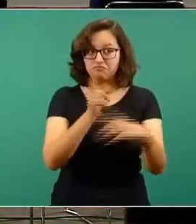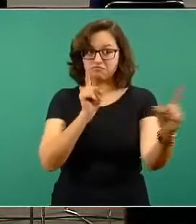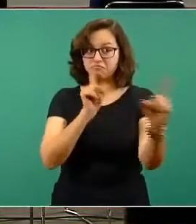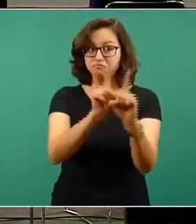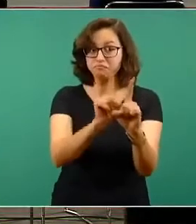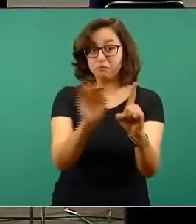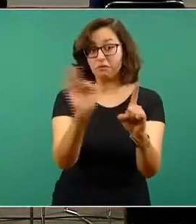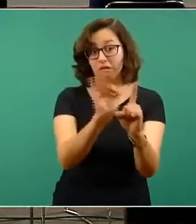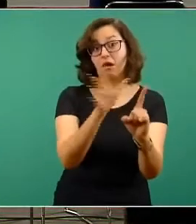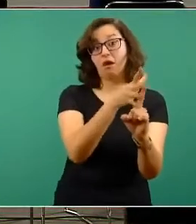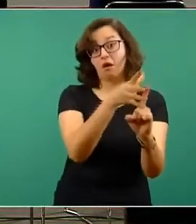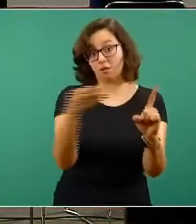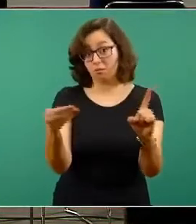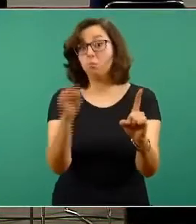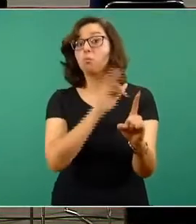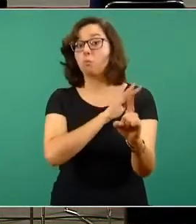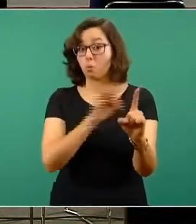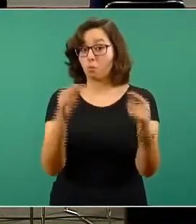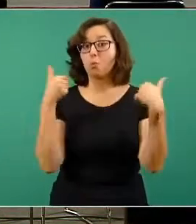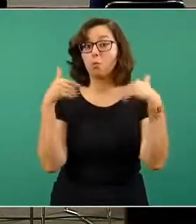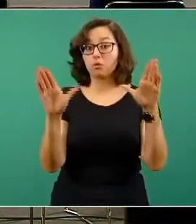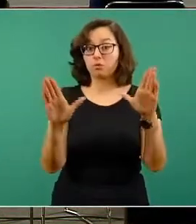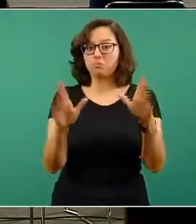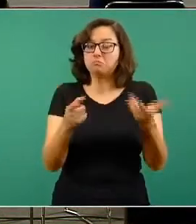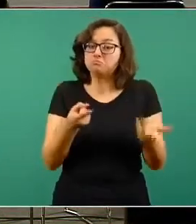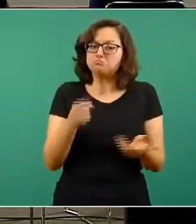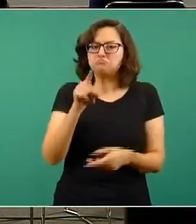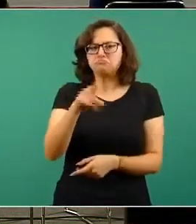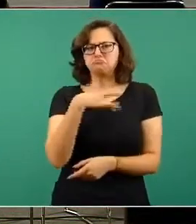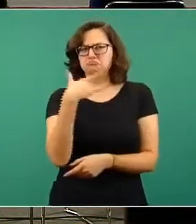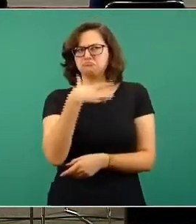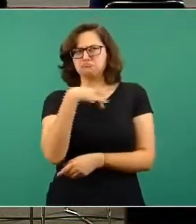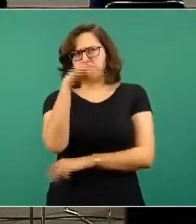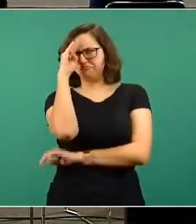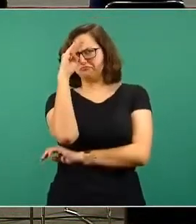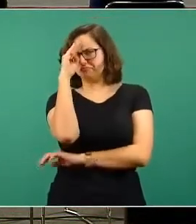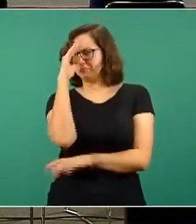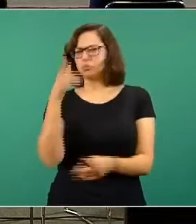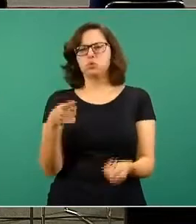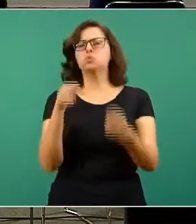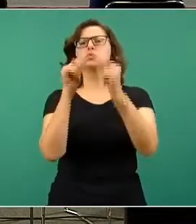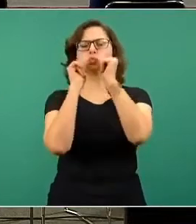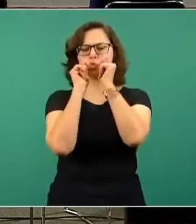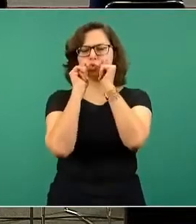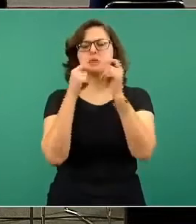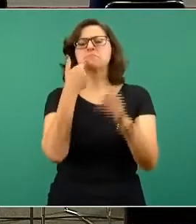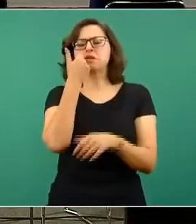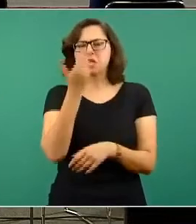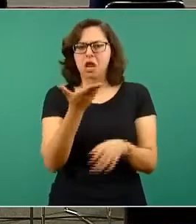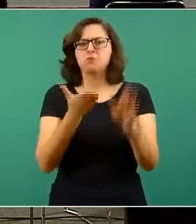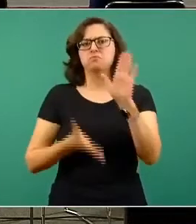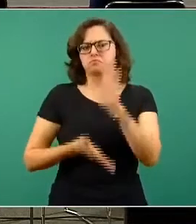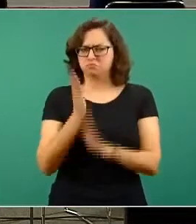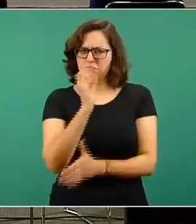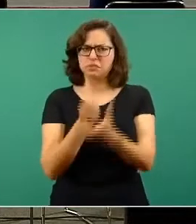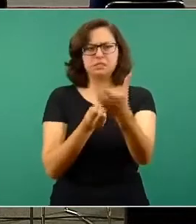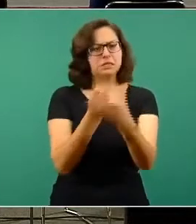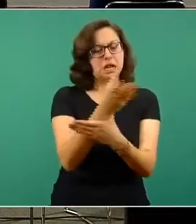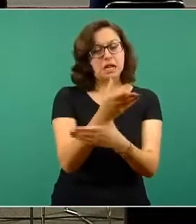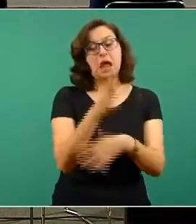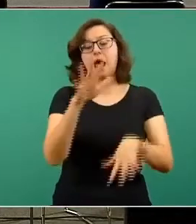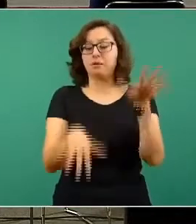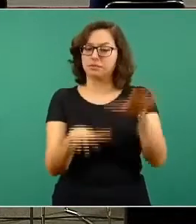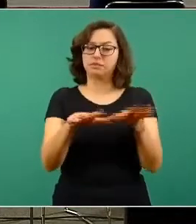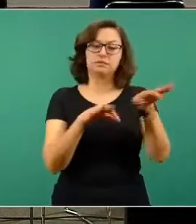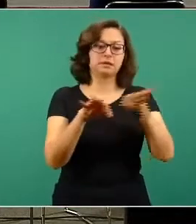esta situación y toma la decisión porque tiene la necesidad, hemos dicho actividades esenciales que deben de realizarse o no